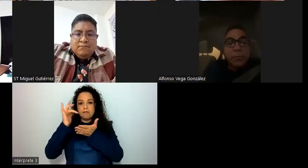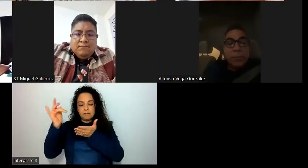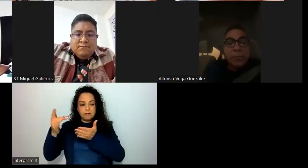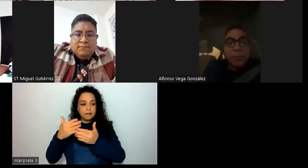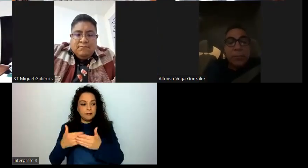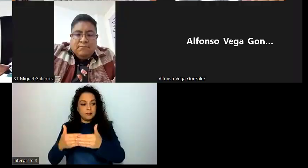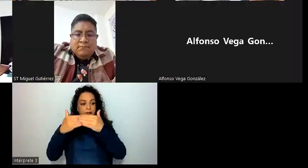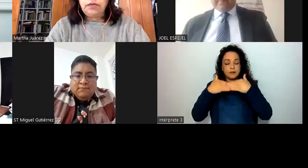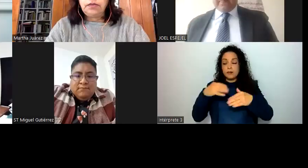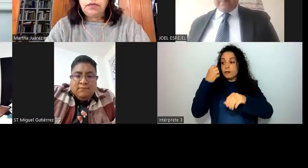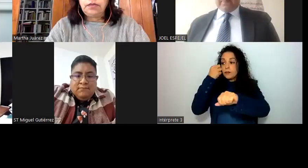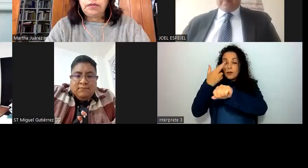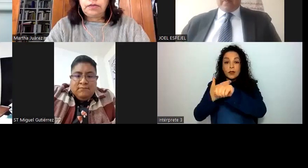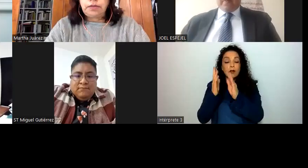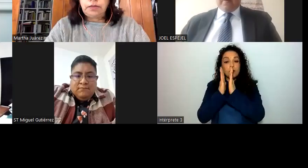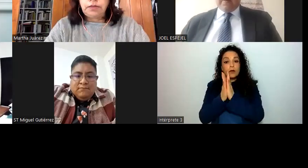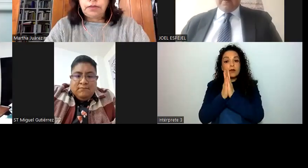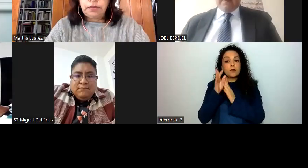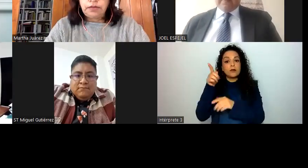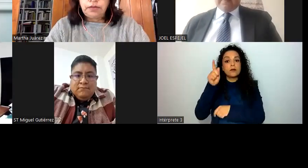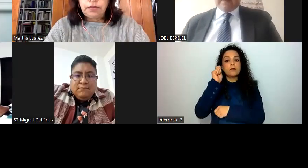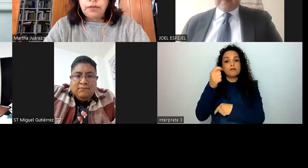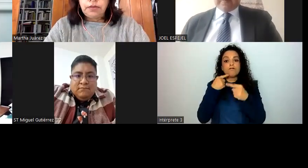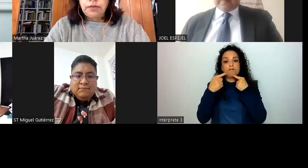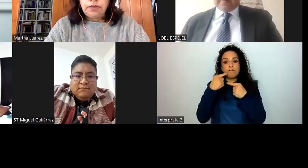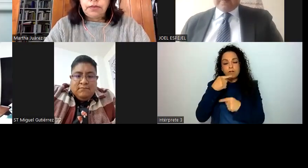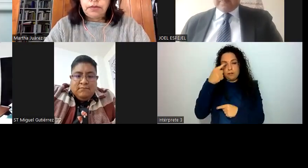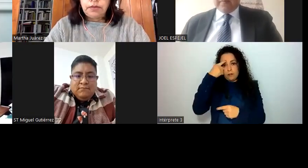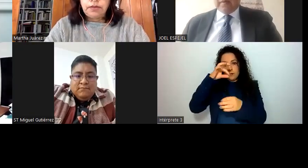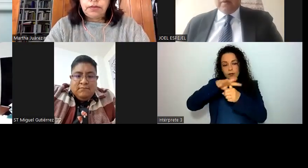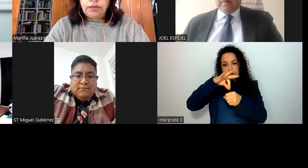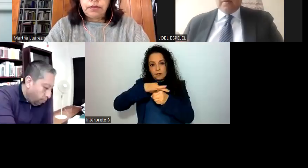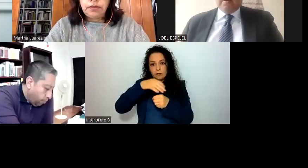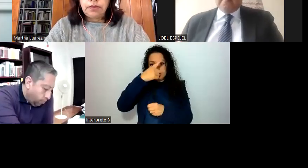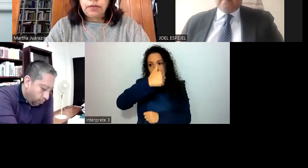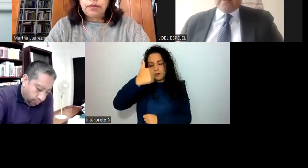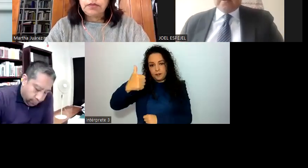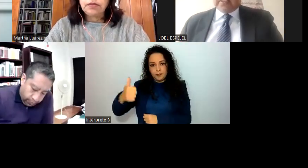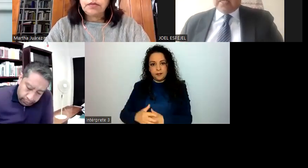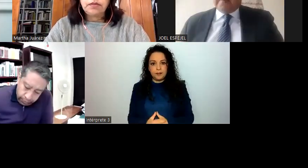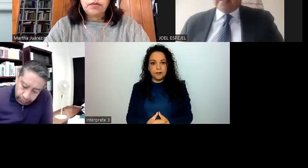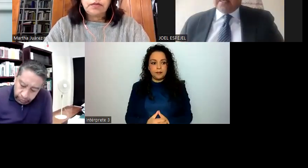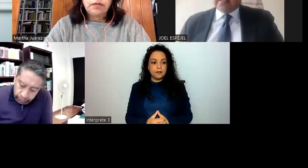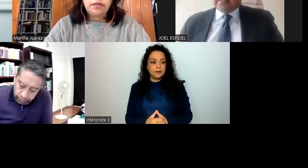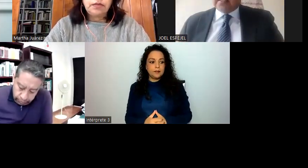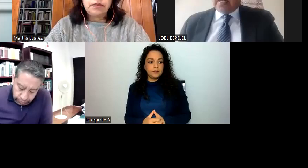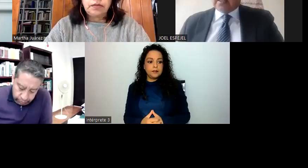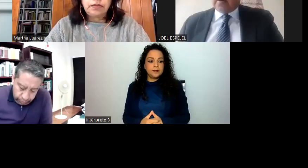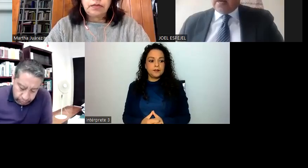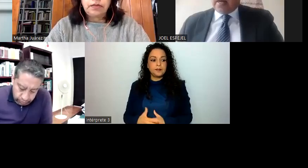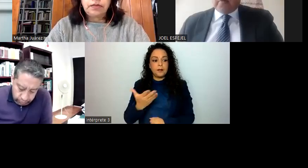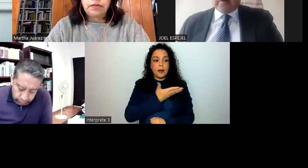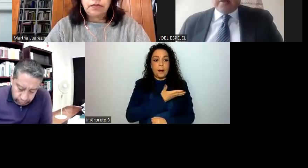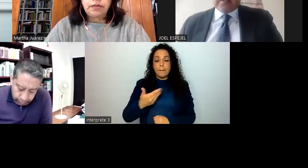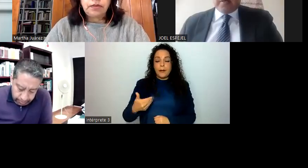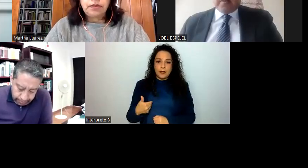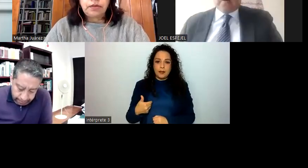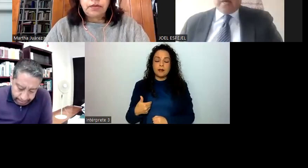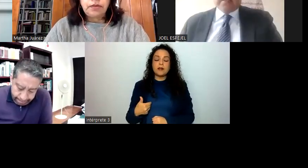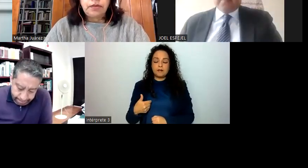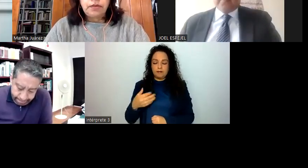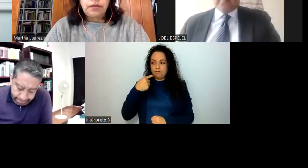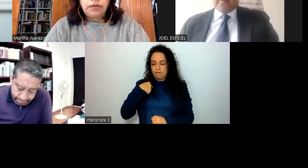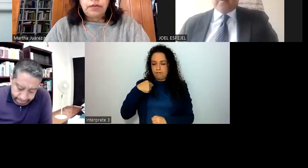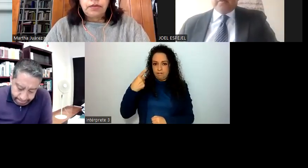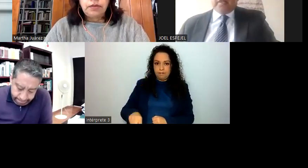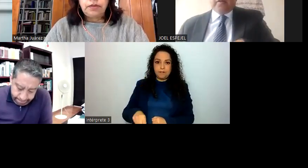al secretario proceda a la lectura del acuerdo para su votación. Por instrucciones de la presidencia, se da lectura al acuerdo relacionado